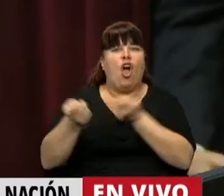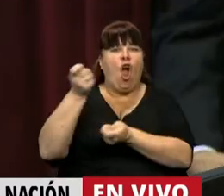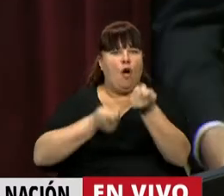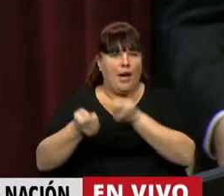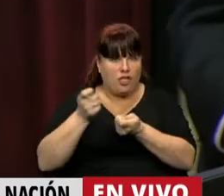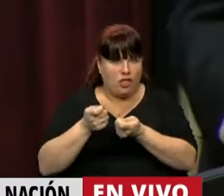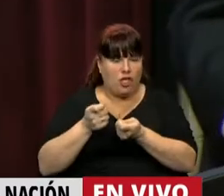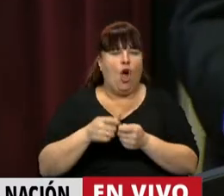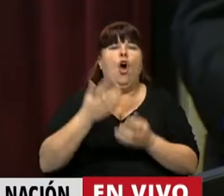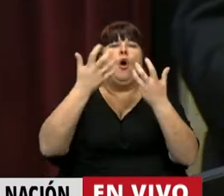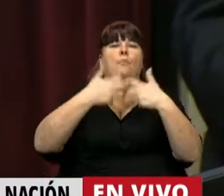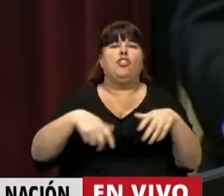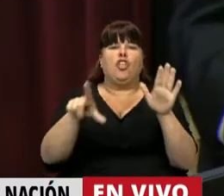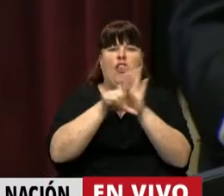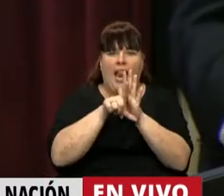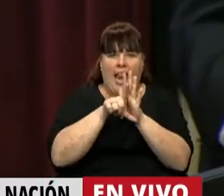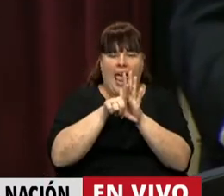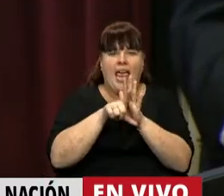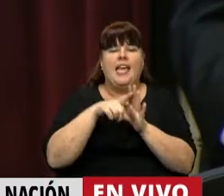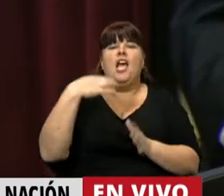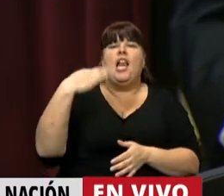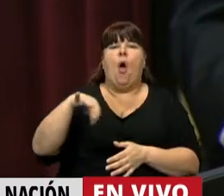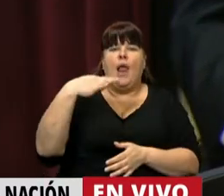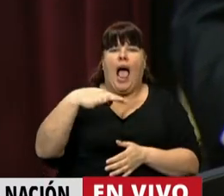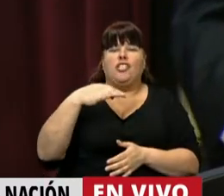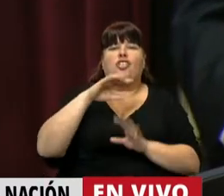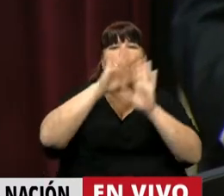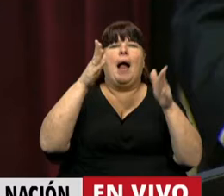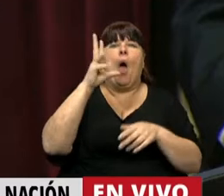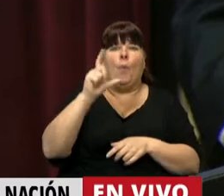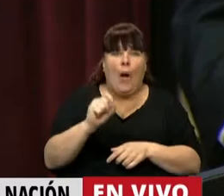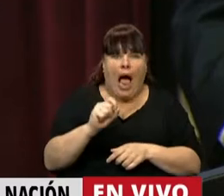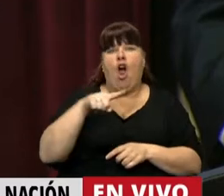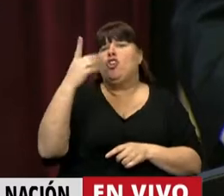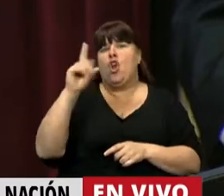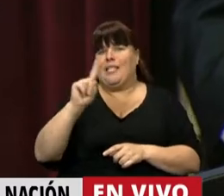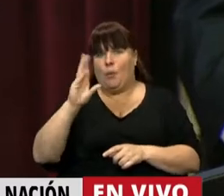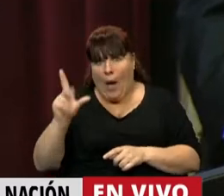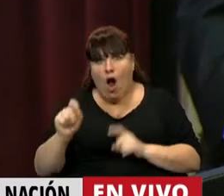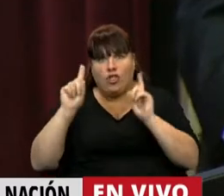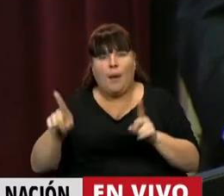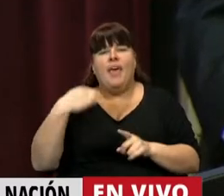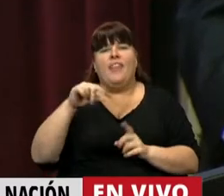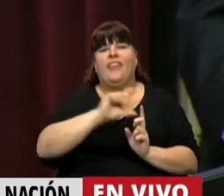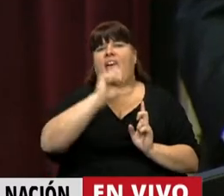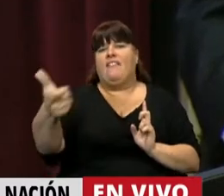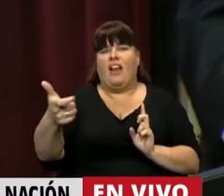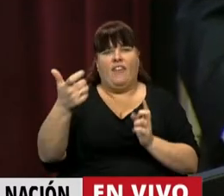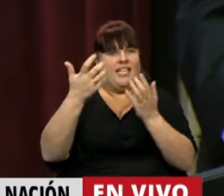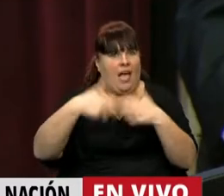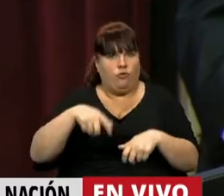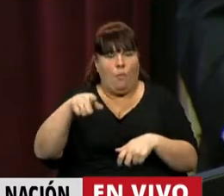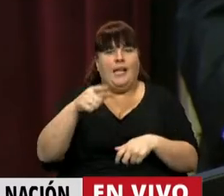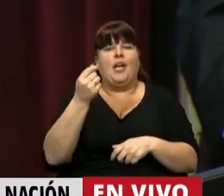comercio, recaído en el proyecto de ley sobre obligatoriedad para entidades bancarias y no bancarias de acreditación inmediata